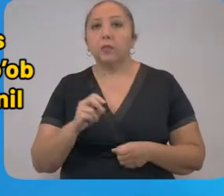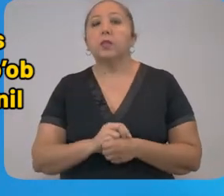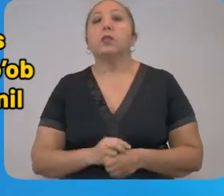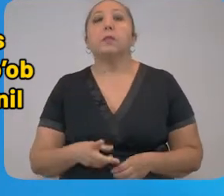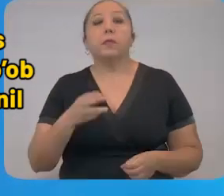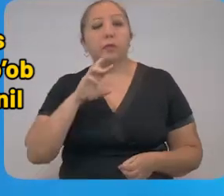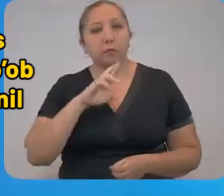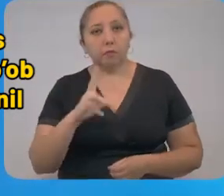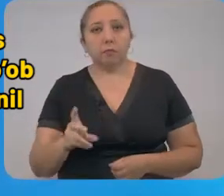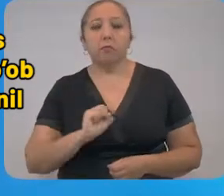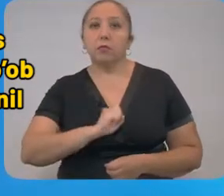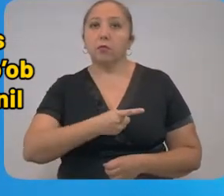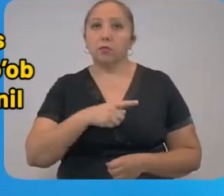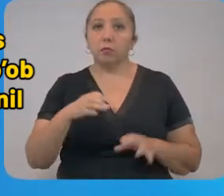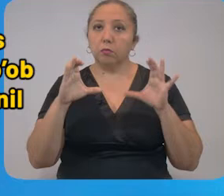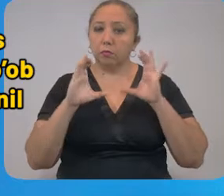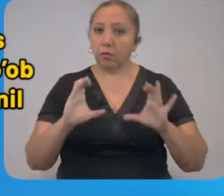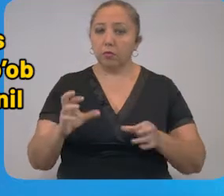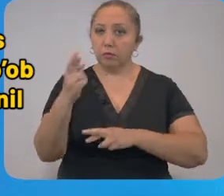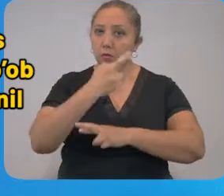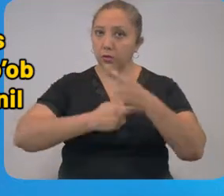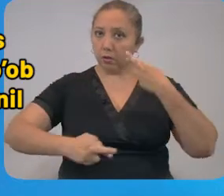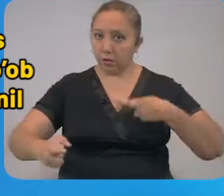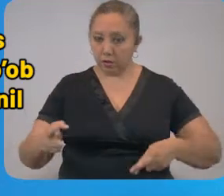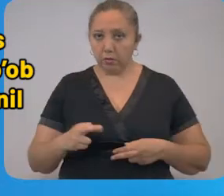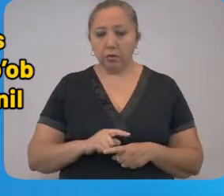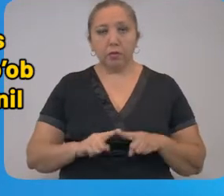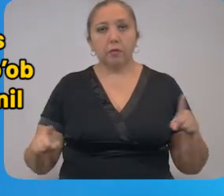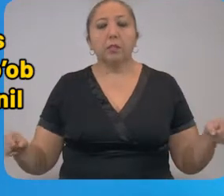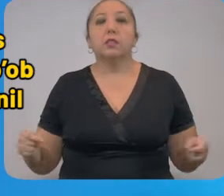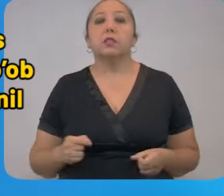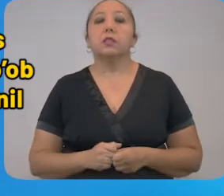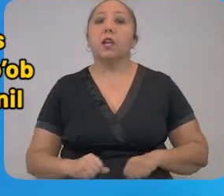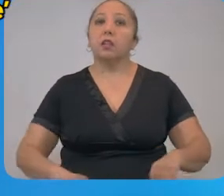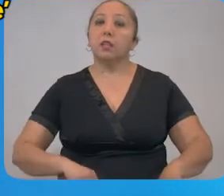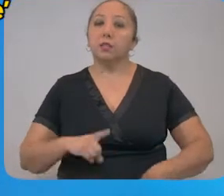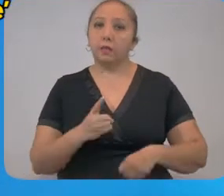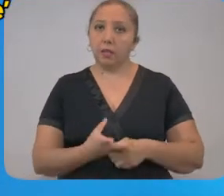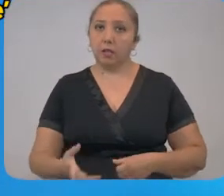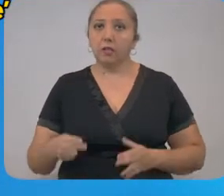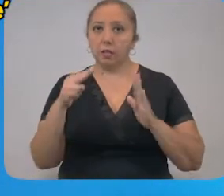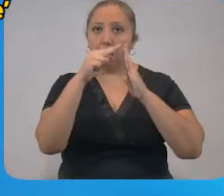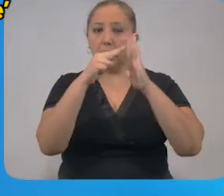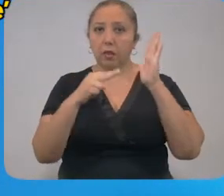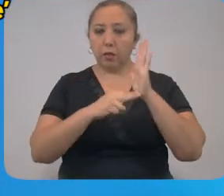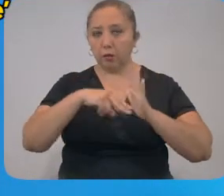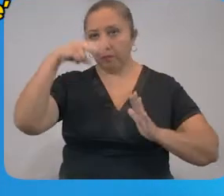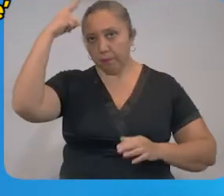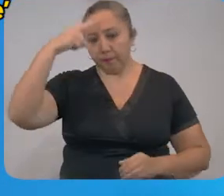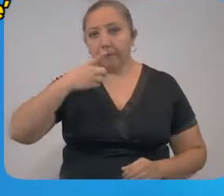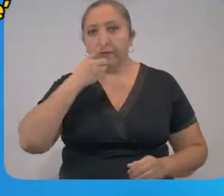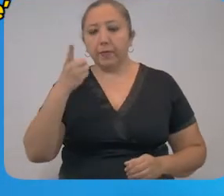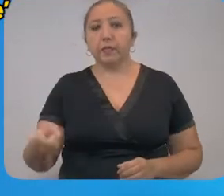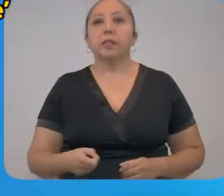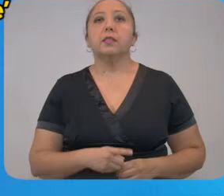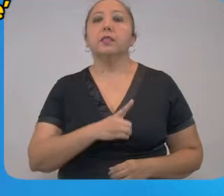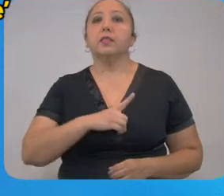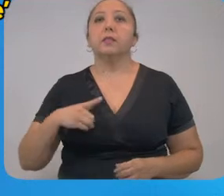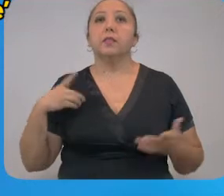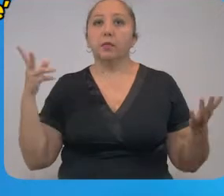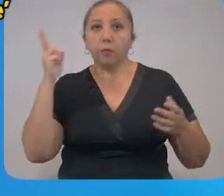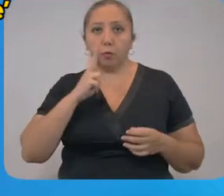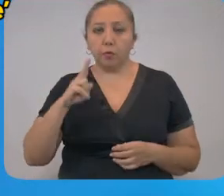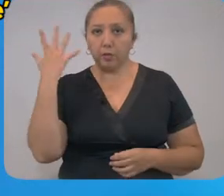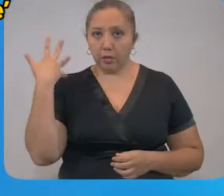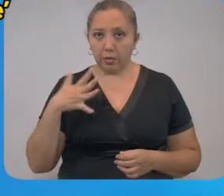proteger la salud de los yucatecos y preparar un retorno seguro a diversas actividades. La norma de la Federación marca que se deben realizar